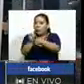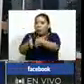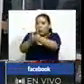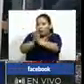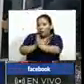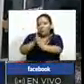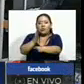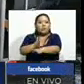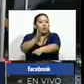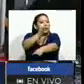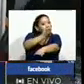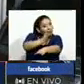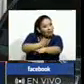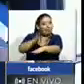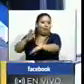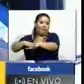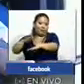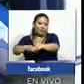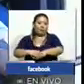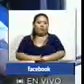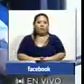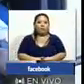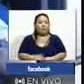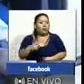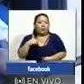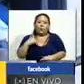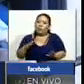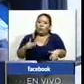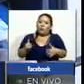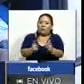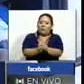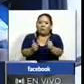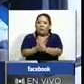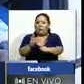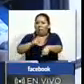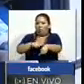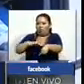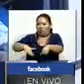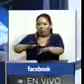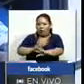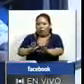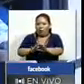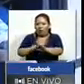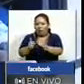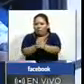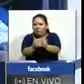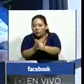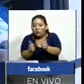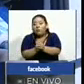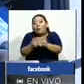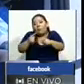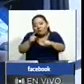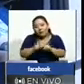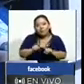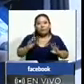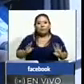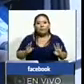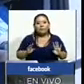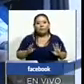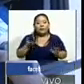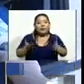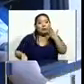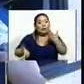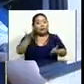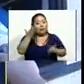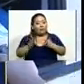se haga con un tiempo prudencial. No, no tuve ningún atraso, ¿verdad? No tuve ningún atraso. Tal vez solo hubiera sido, pues tal